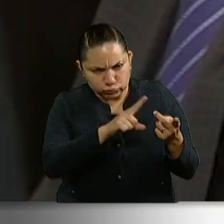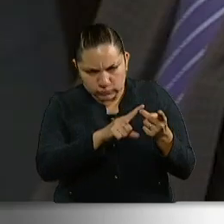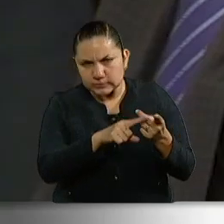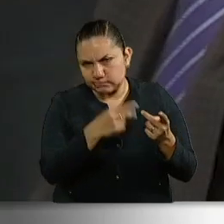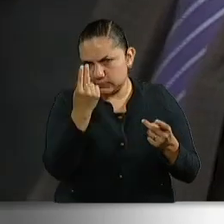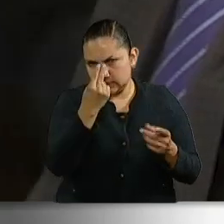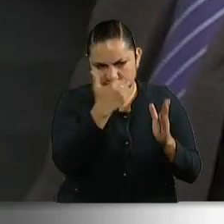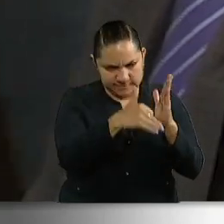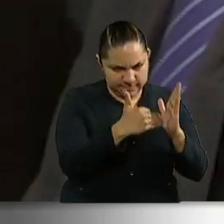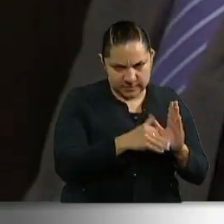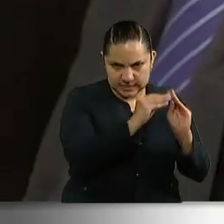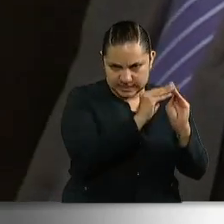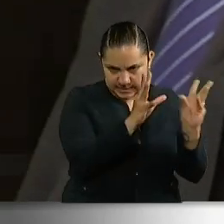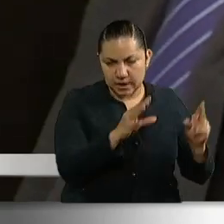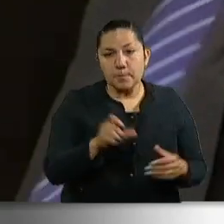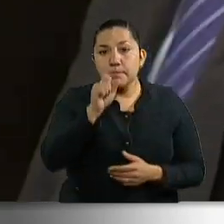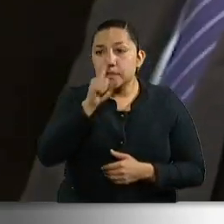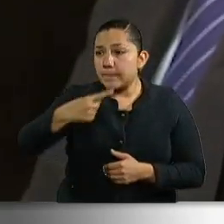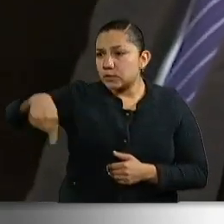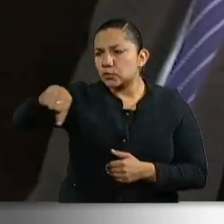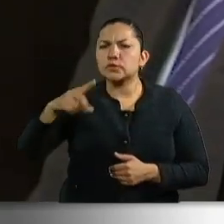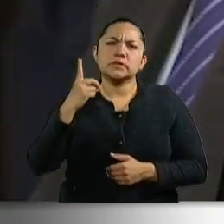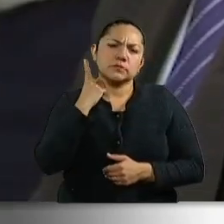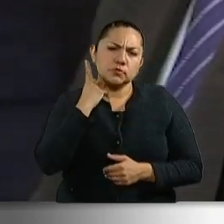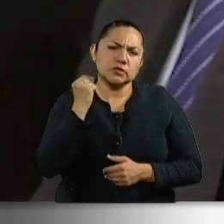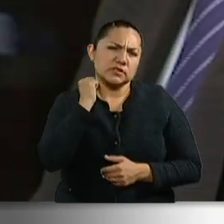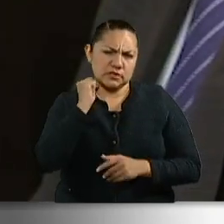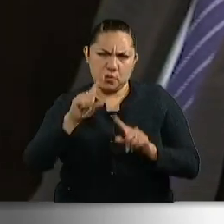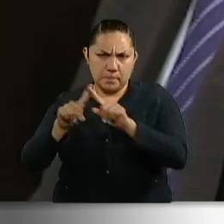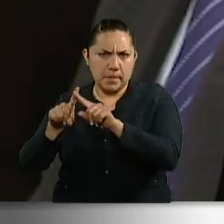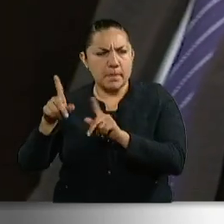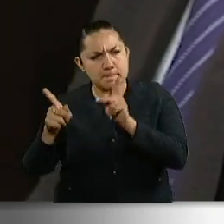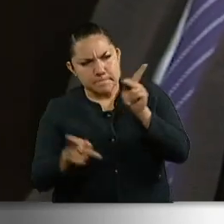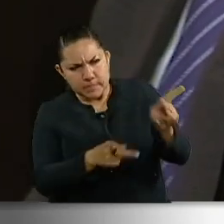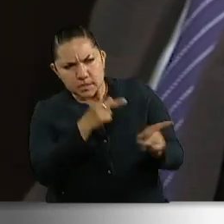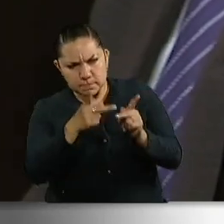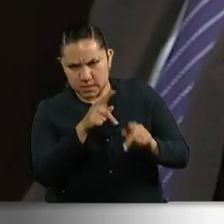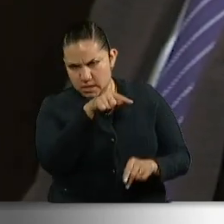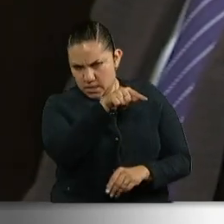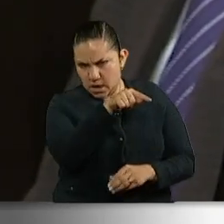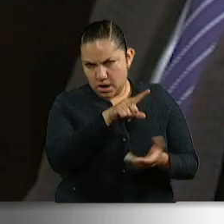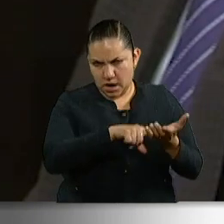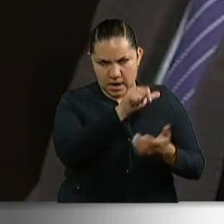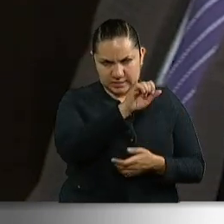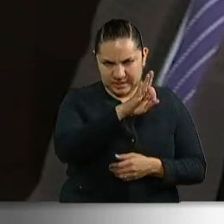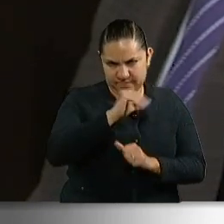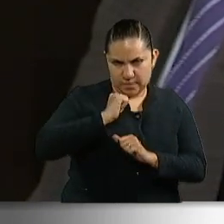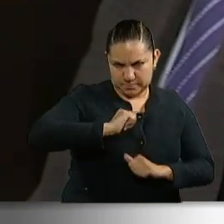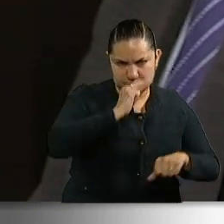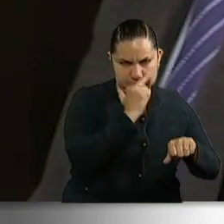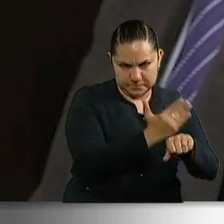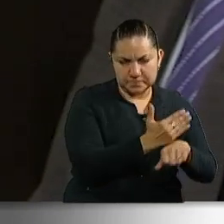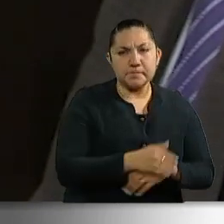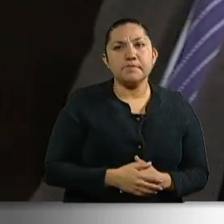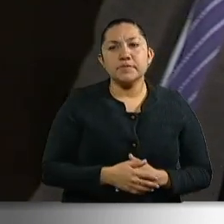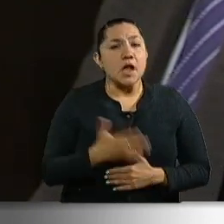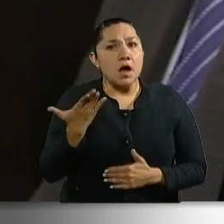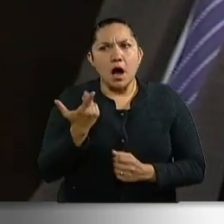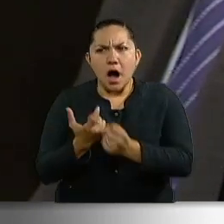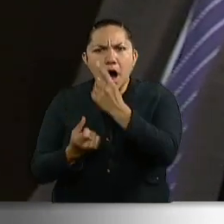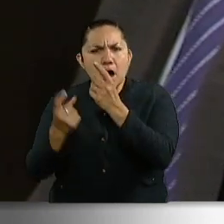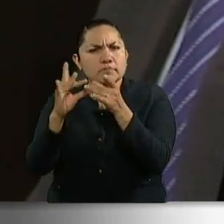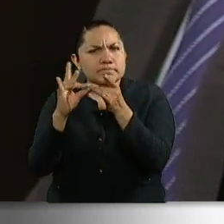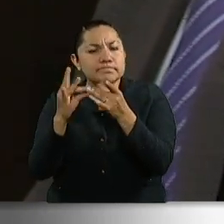Tuvimos información de casos en los que los municipios no reciben completos ni